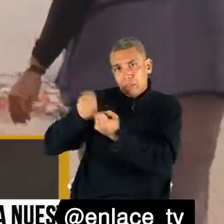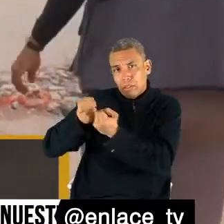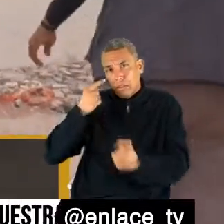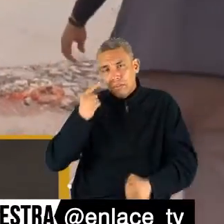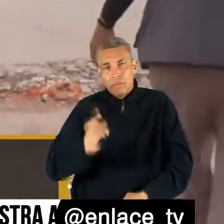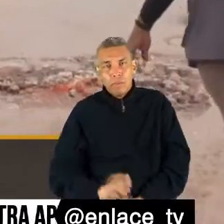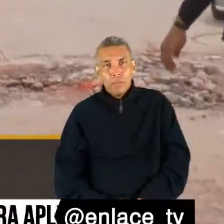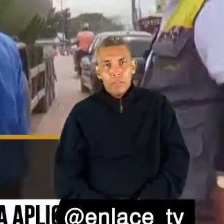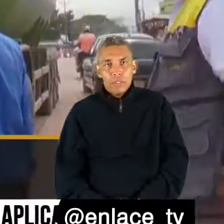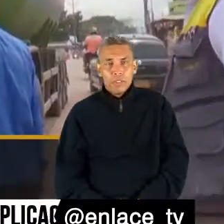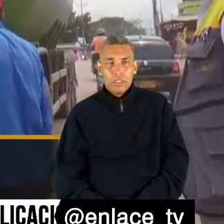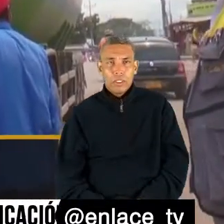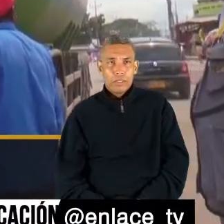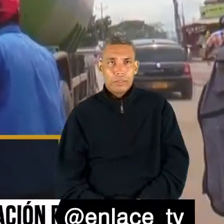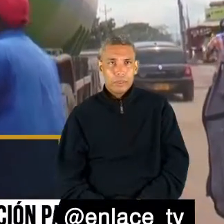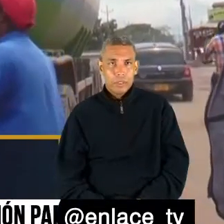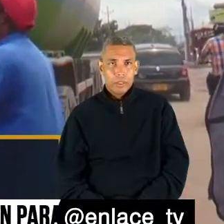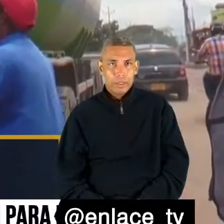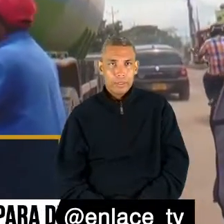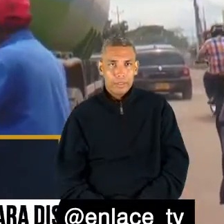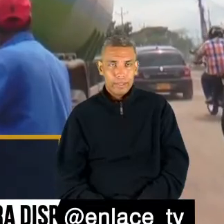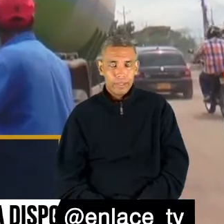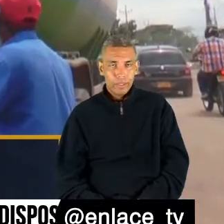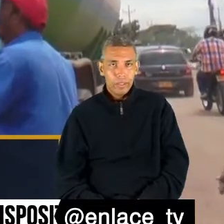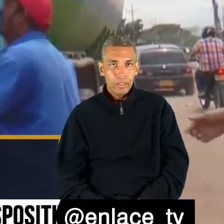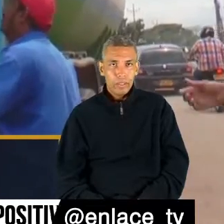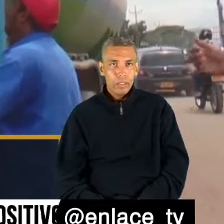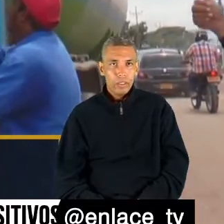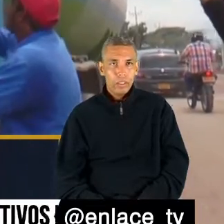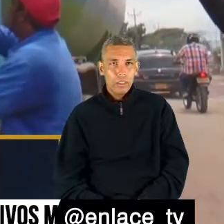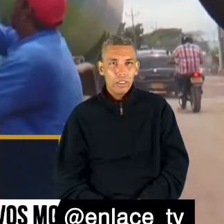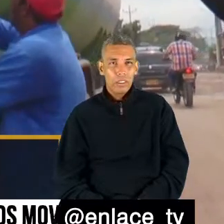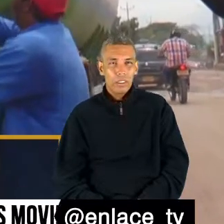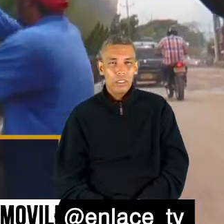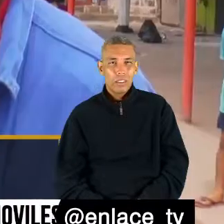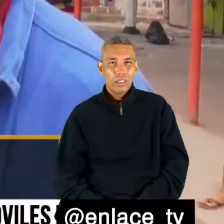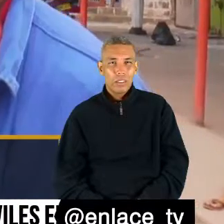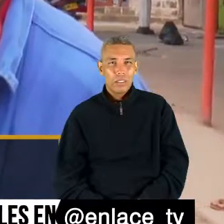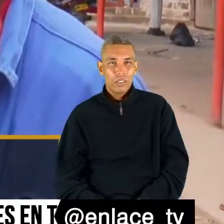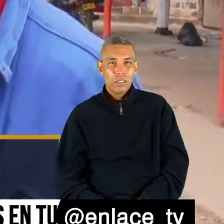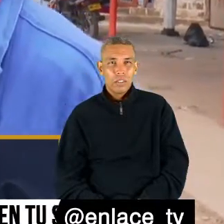de este hombre, un gesto que puede salvarle la amortiguación de sus vehículos. Nada.